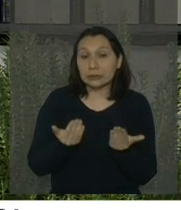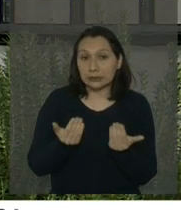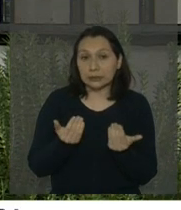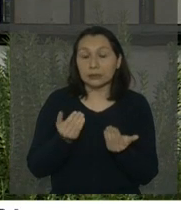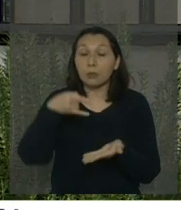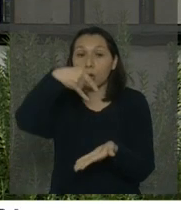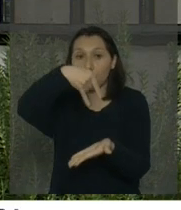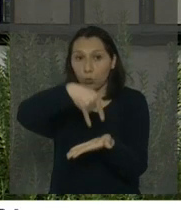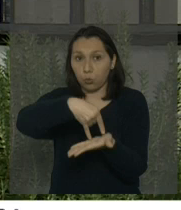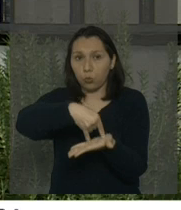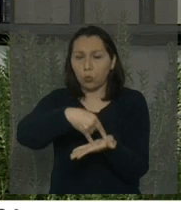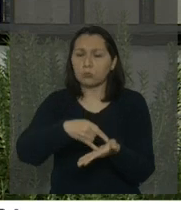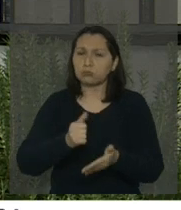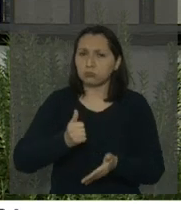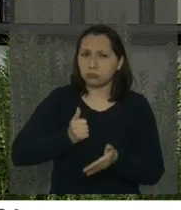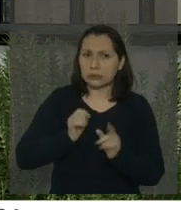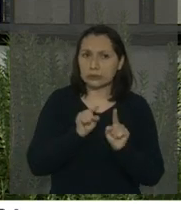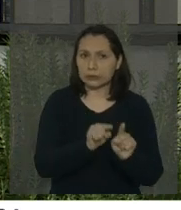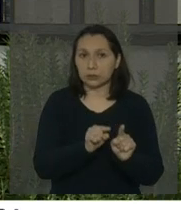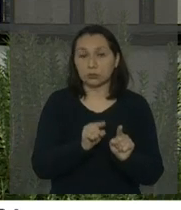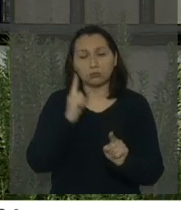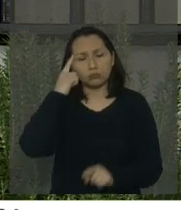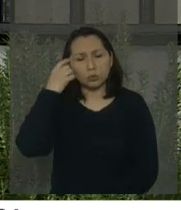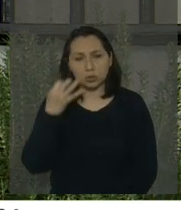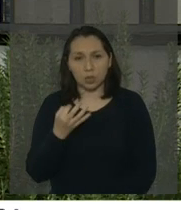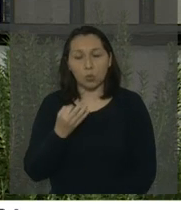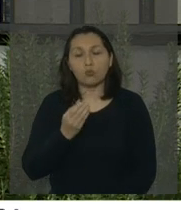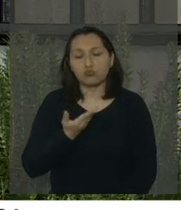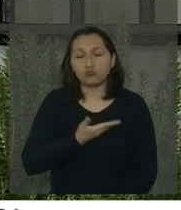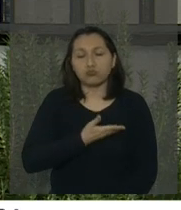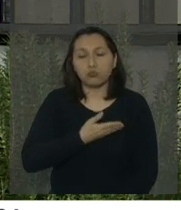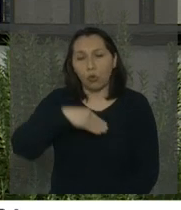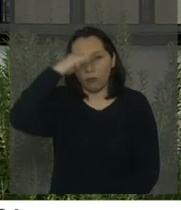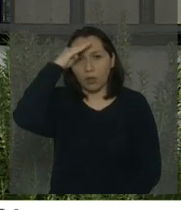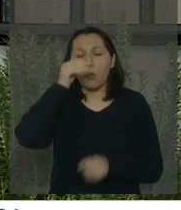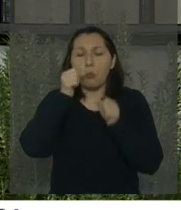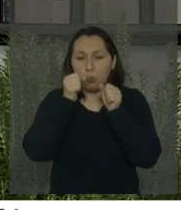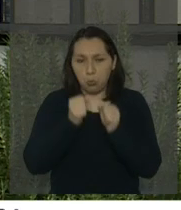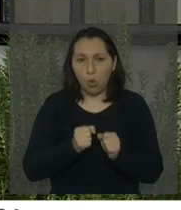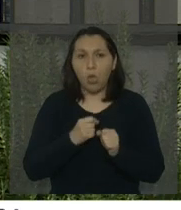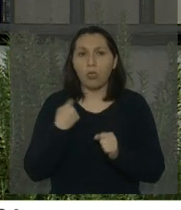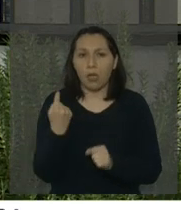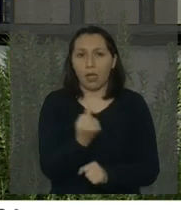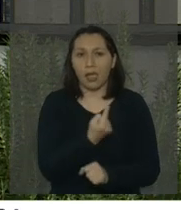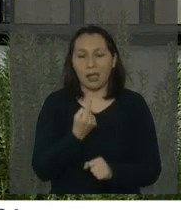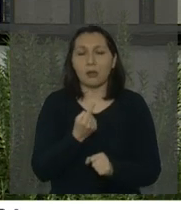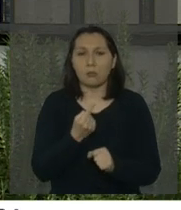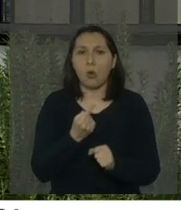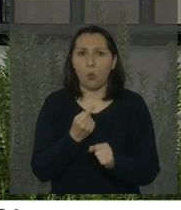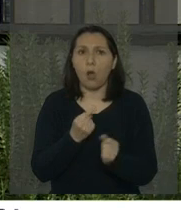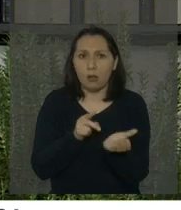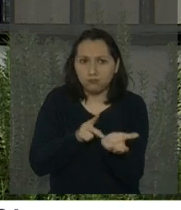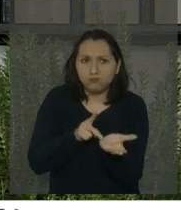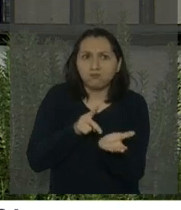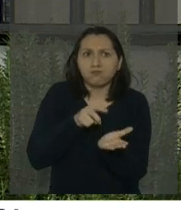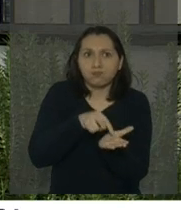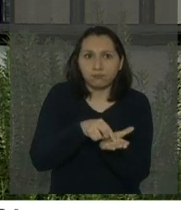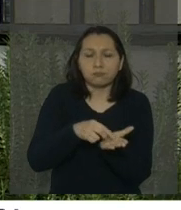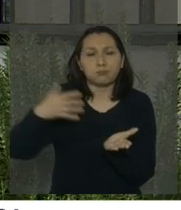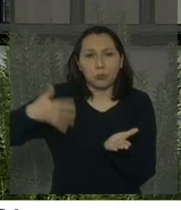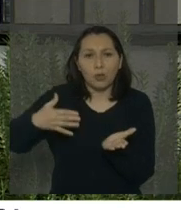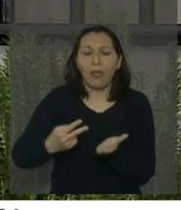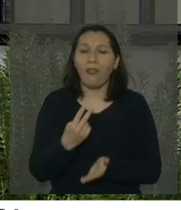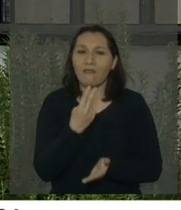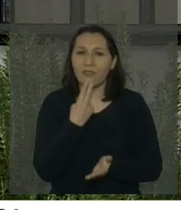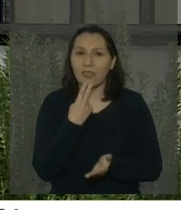Parlamento esté a la altura de esto. Tengo la convicción y la confianza de que podemos, de que con esto estamos dando un paso significativo hacia una